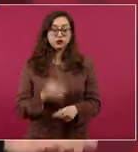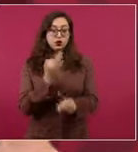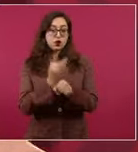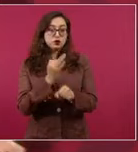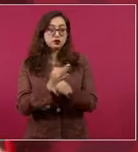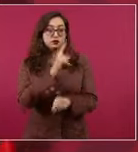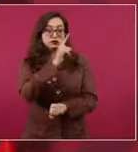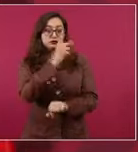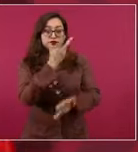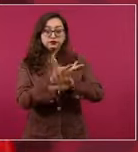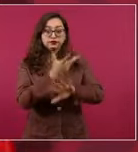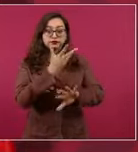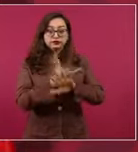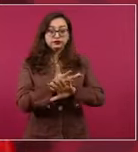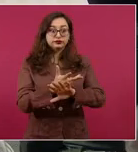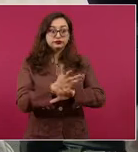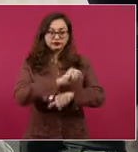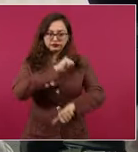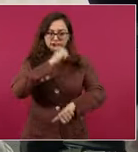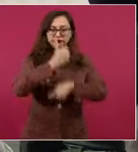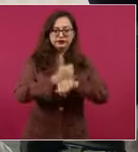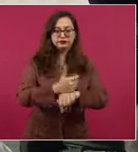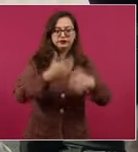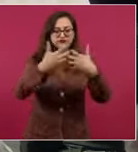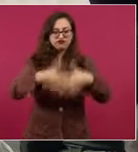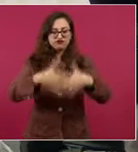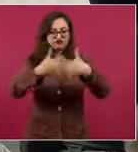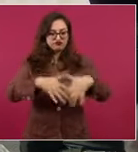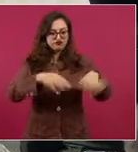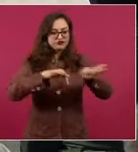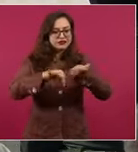hay fuerza de trabajo.